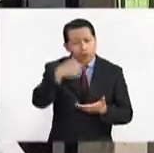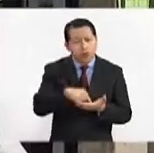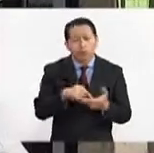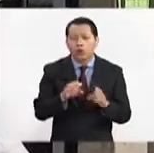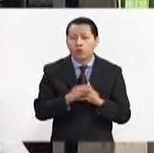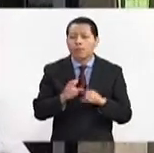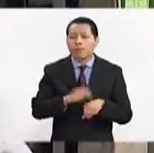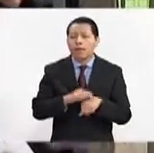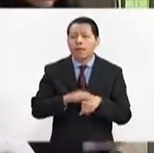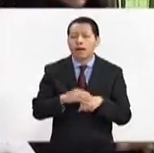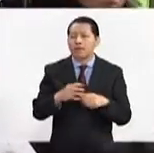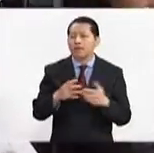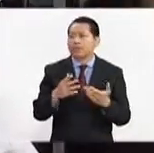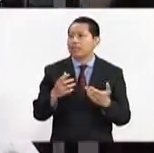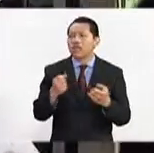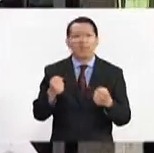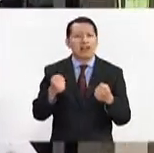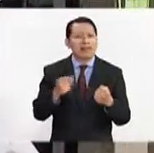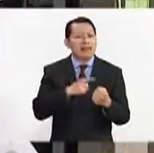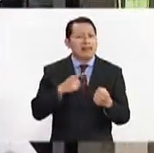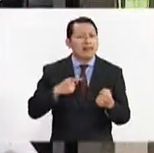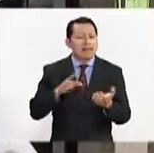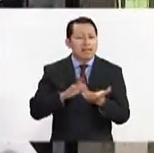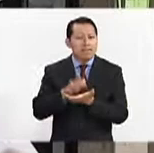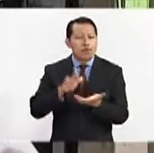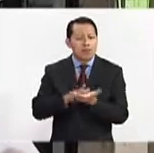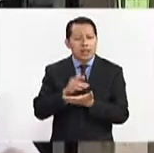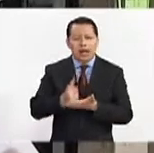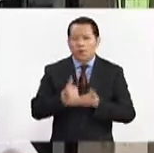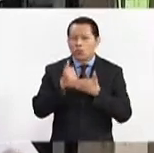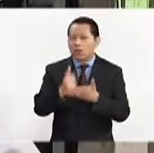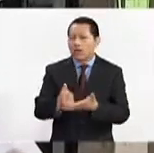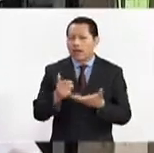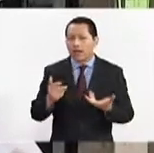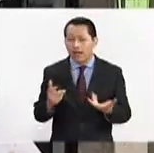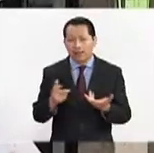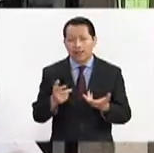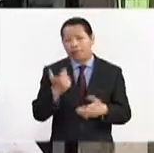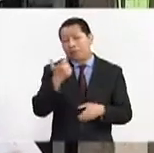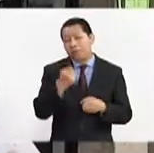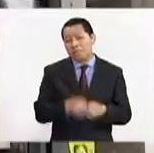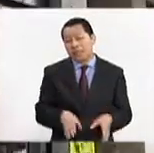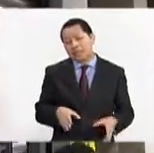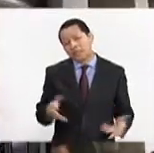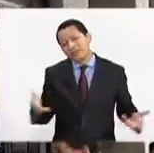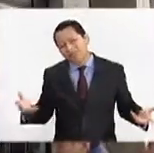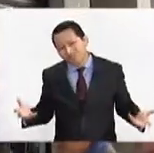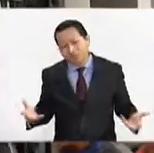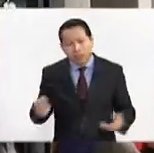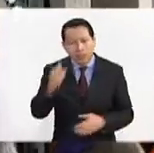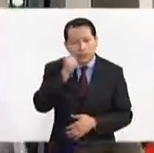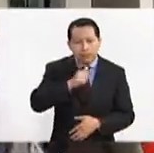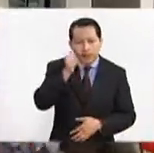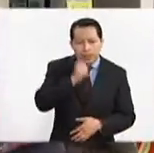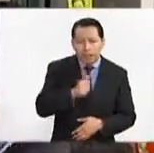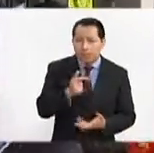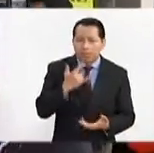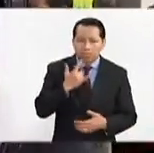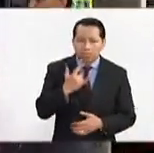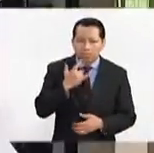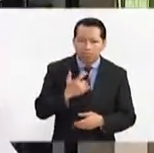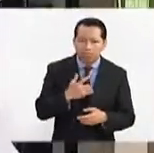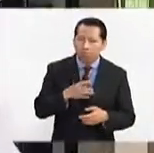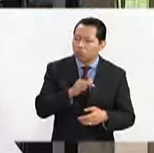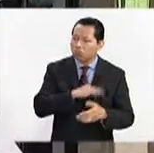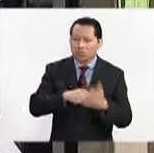más grande esto y ayudar que las pérdidas económicas. Siempre uno sale adelante. Mi